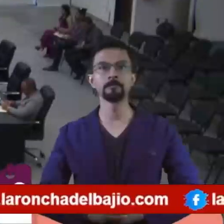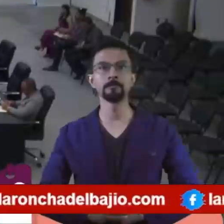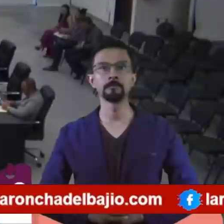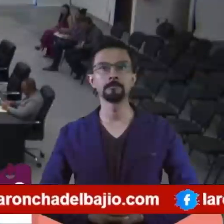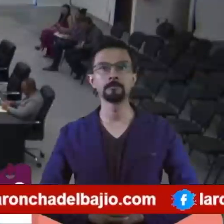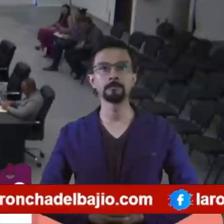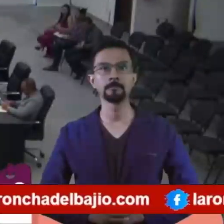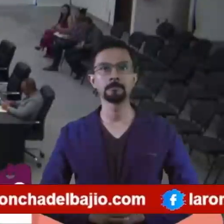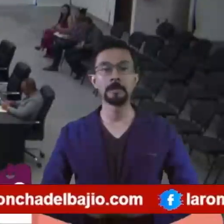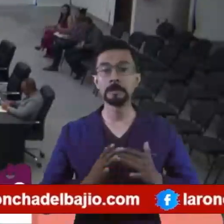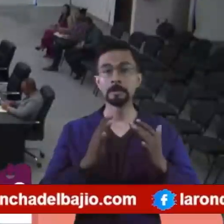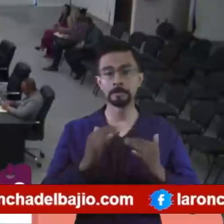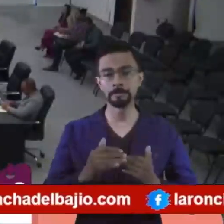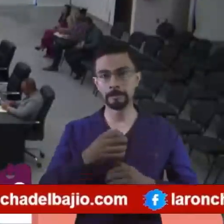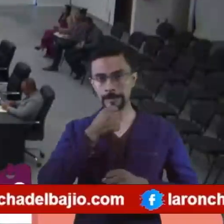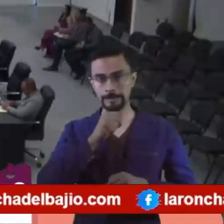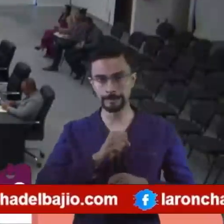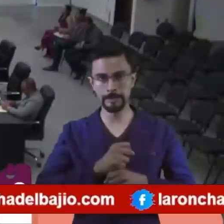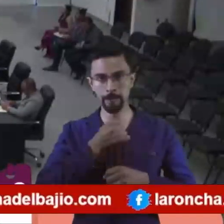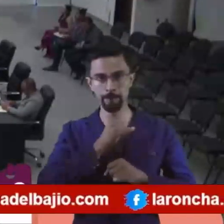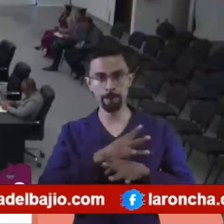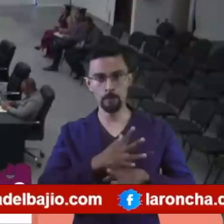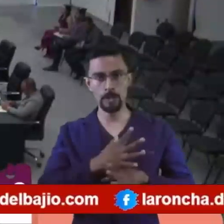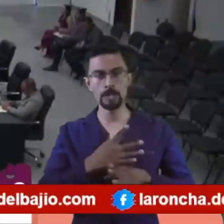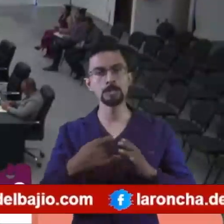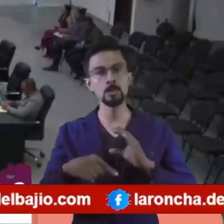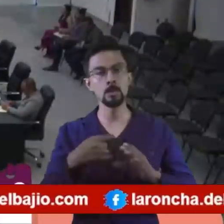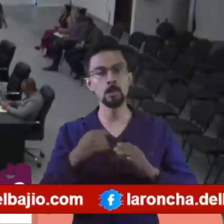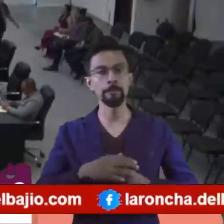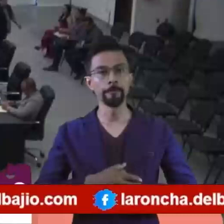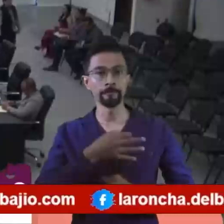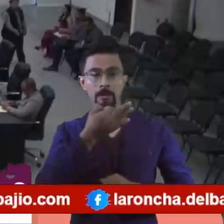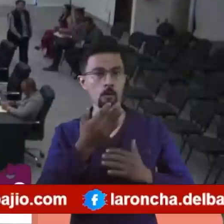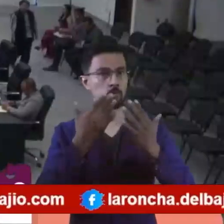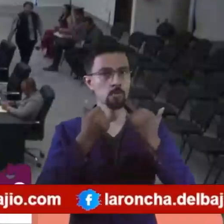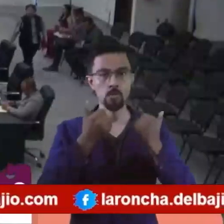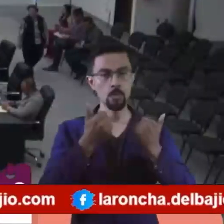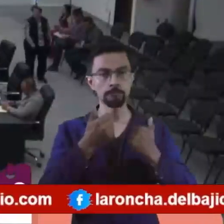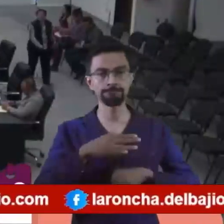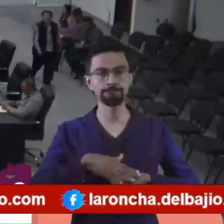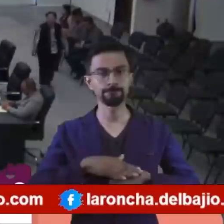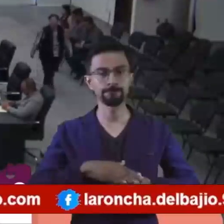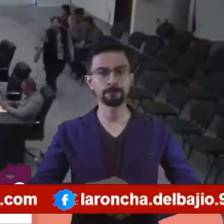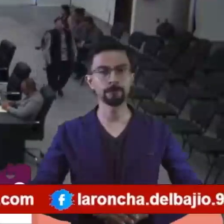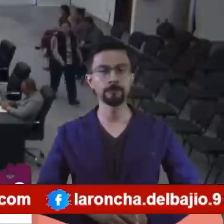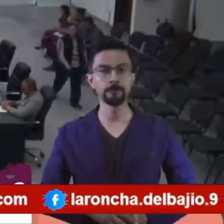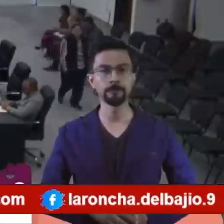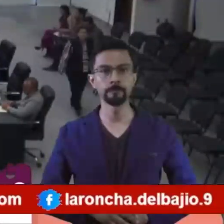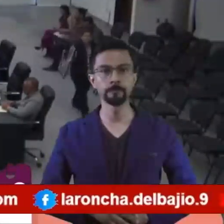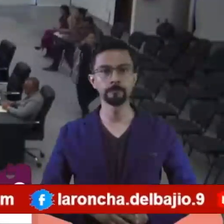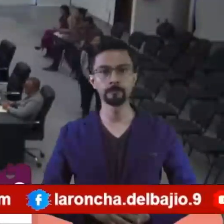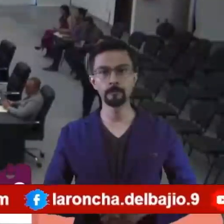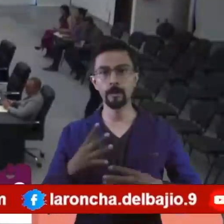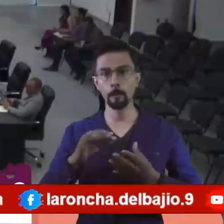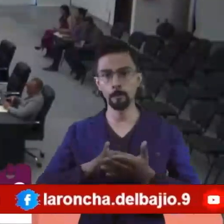contribuirá directamente al fortalecimiento del tejido democrático que sostiene al Estado y al país. En